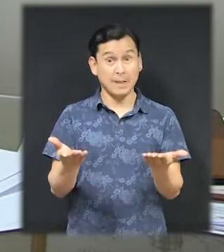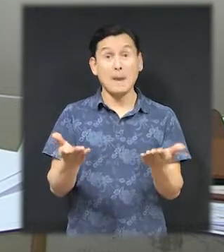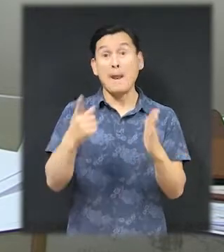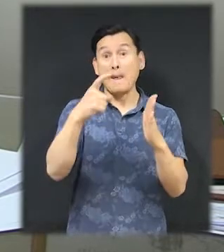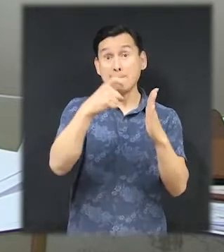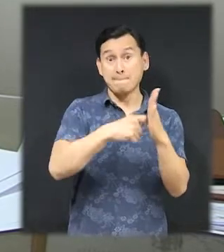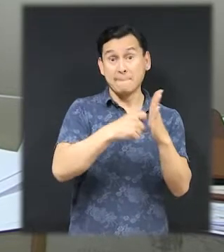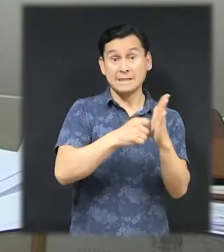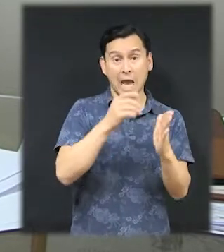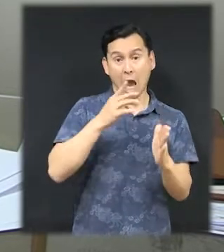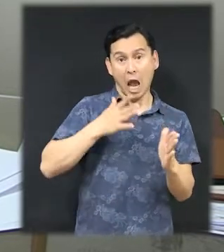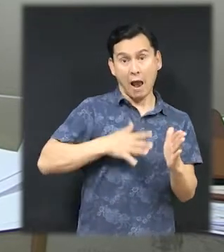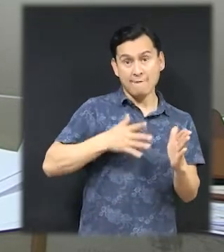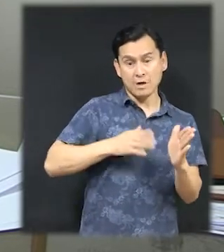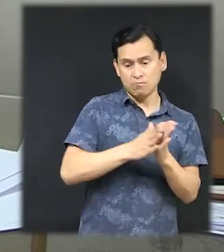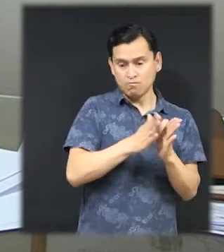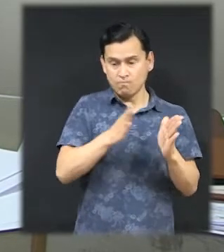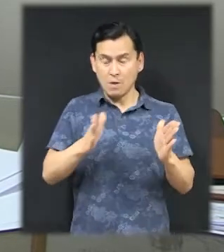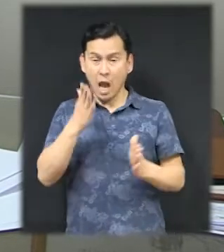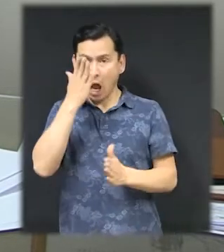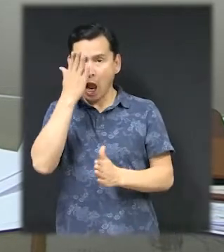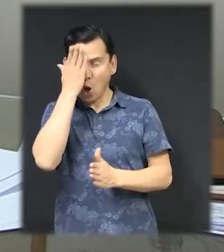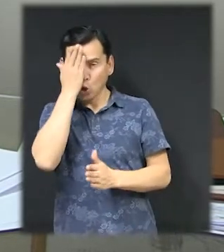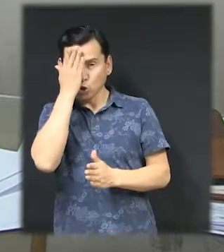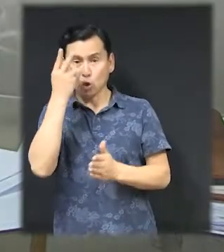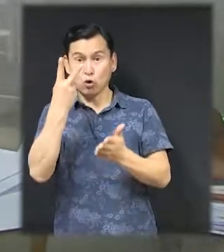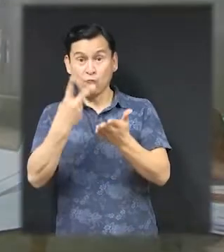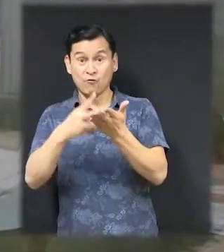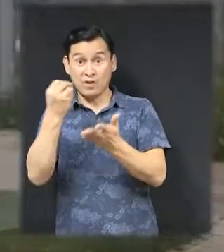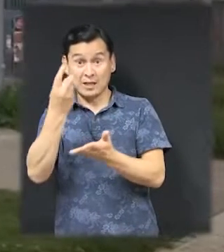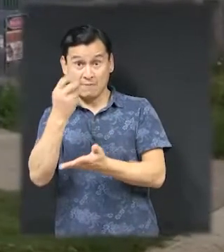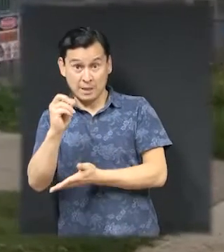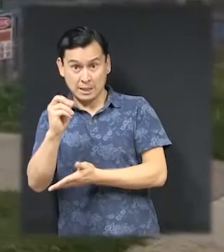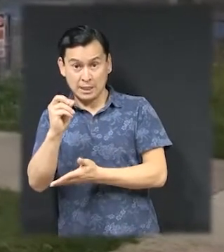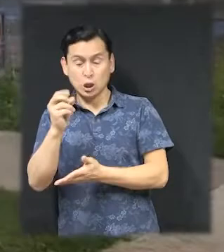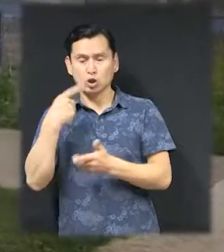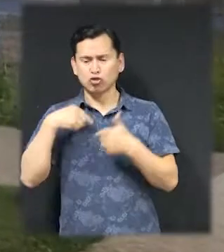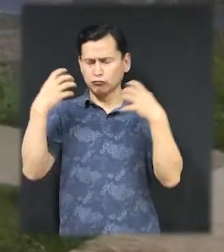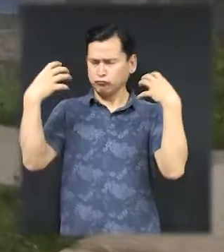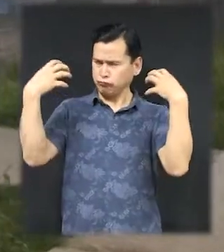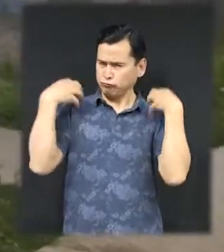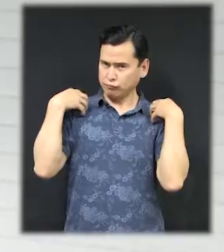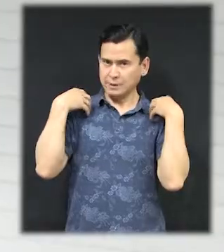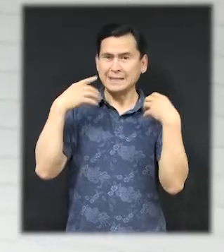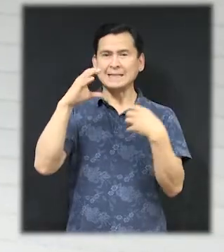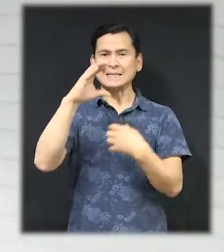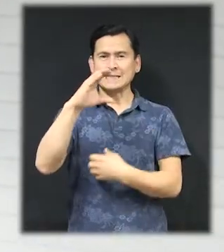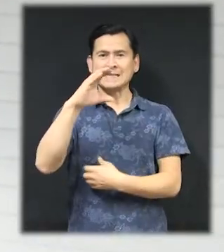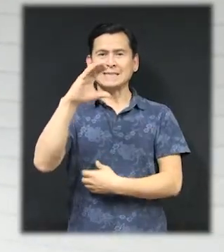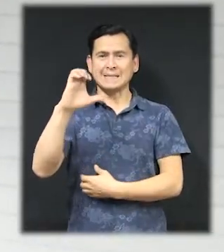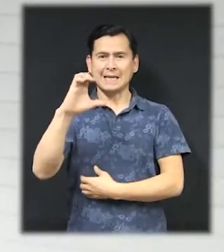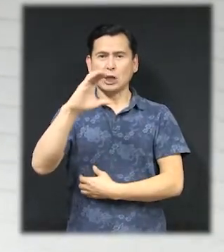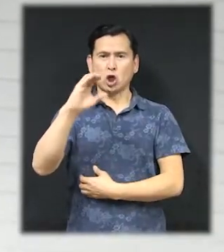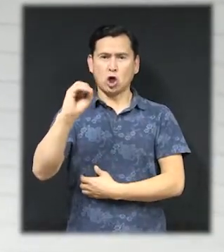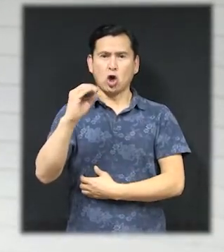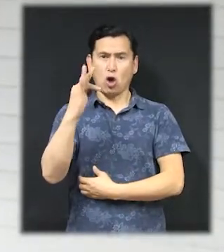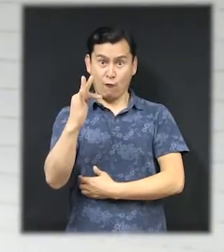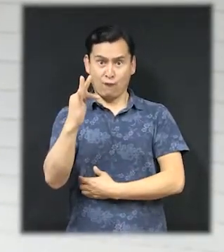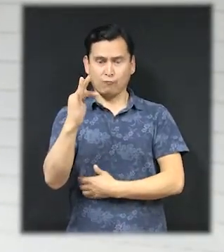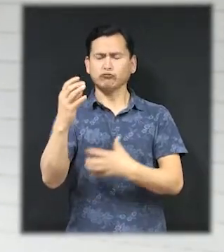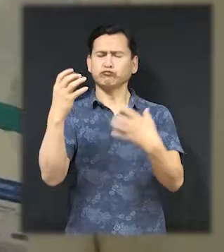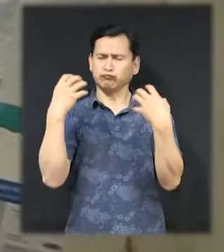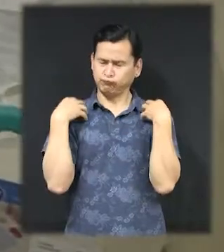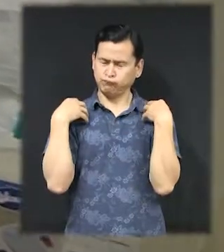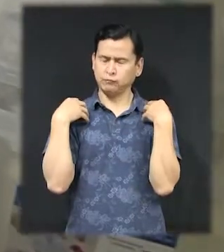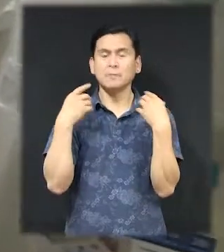a agosto del 2020 nos hicimos cargo del SECOF, ubicado aquí muy cerca del establecimiento,